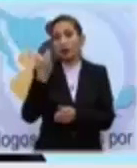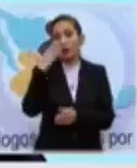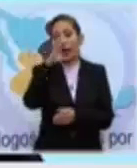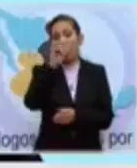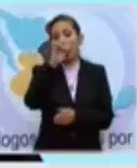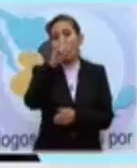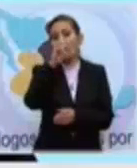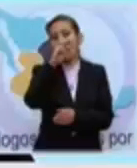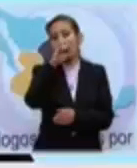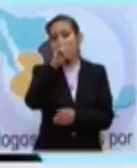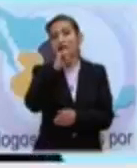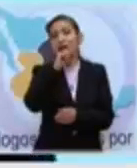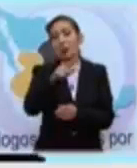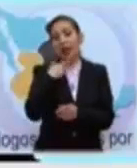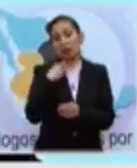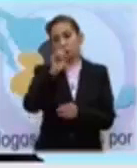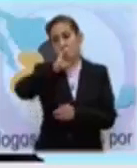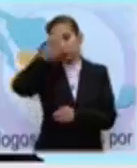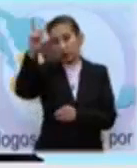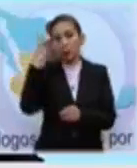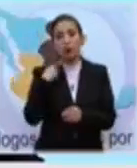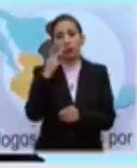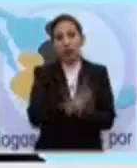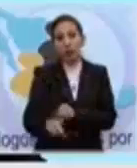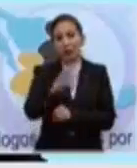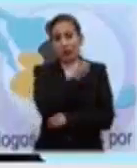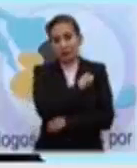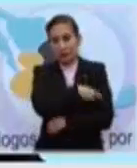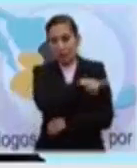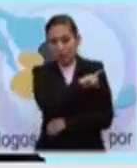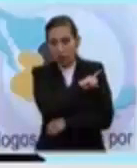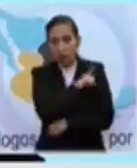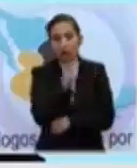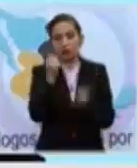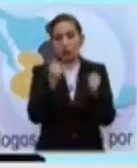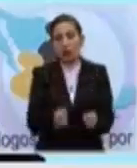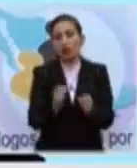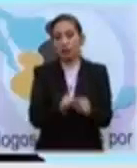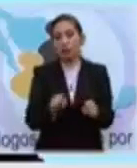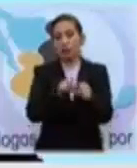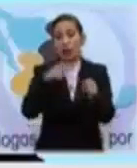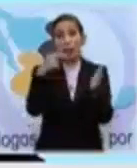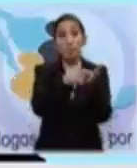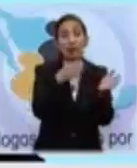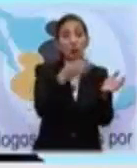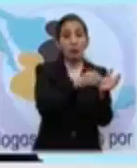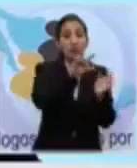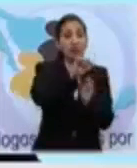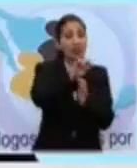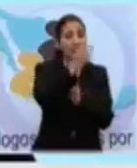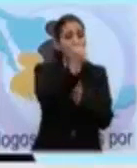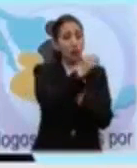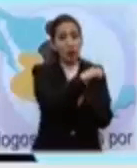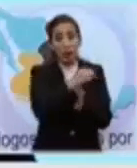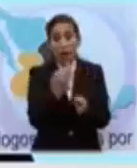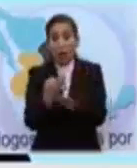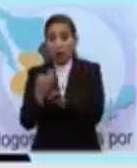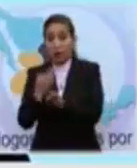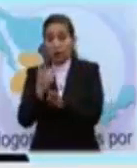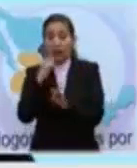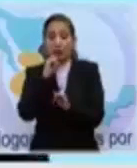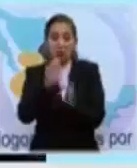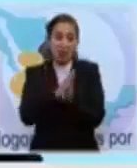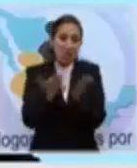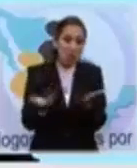Carolina, y trabaja como especialista en la política pública de salud y seguridad social, esto desde 1979, cuenta con